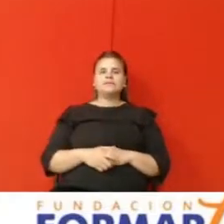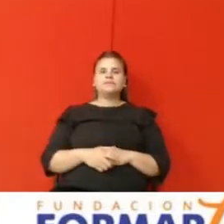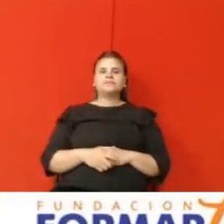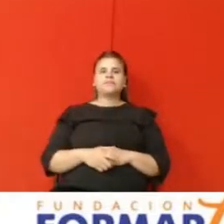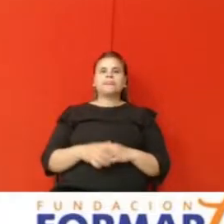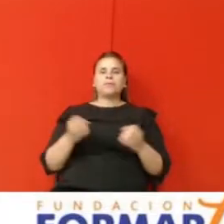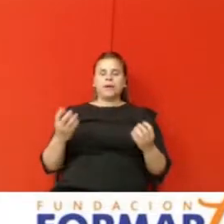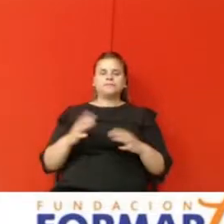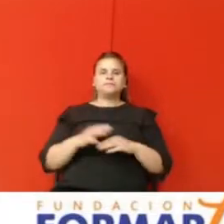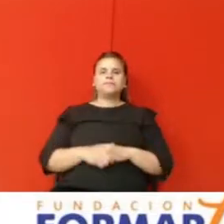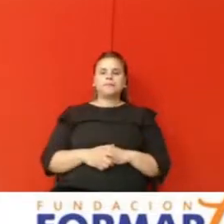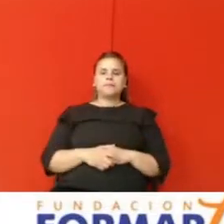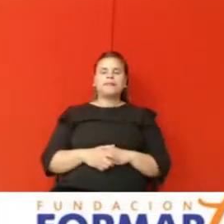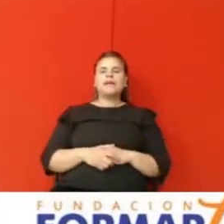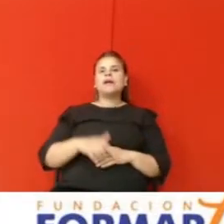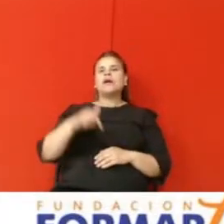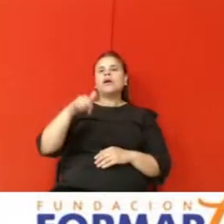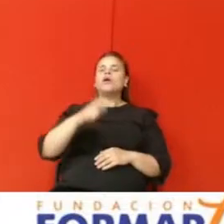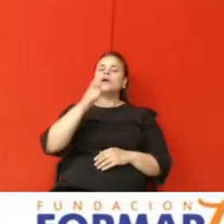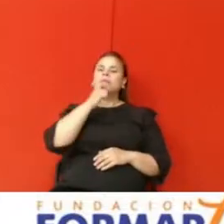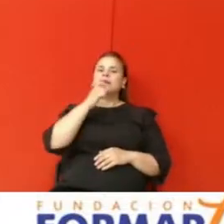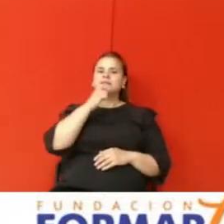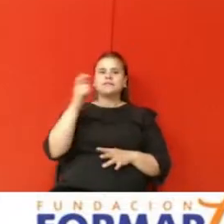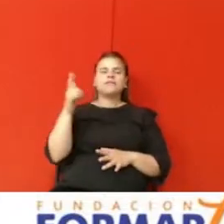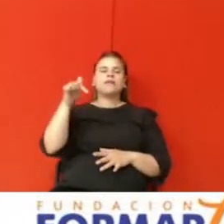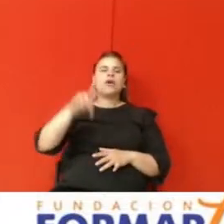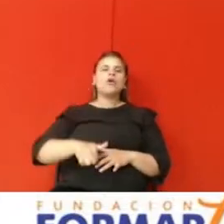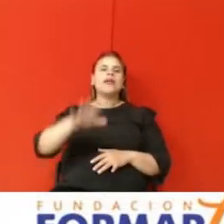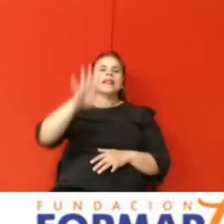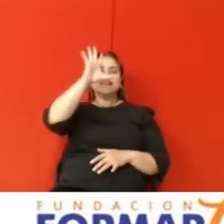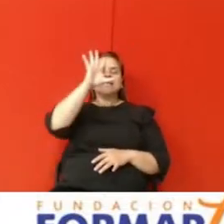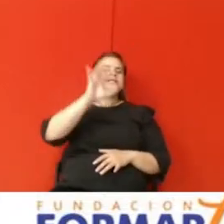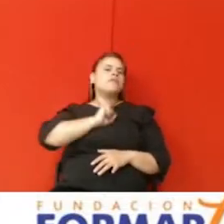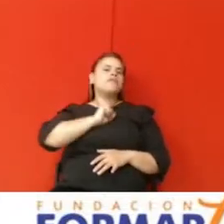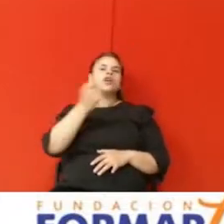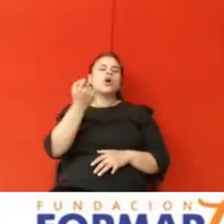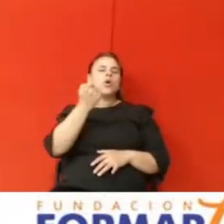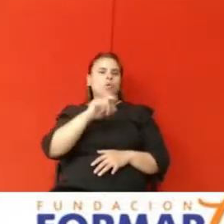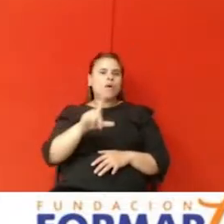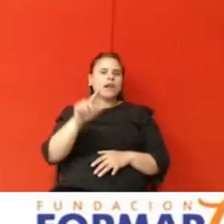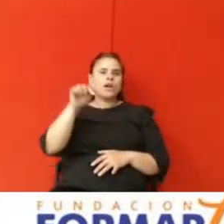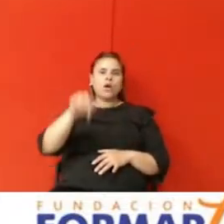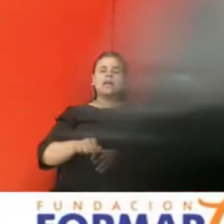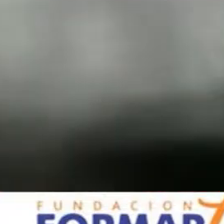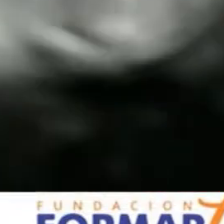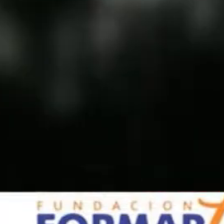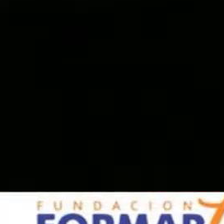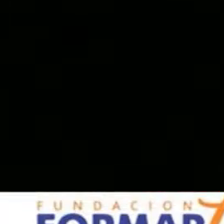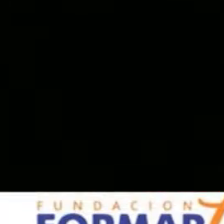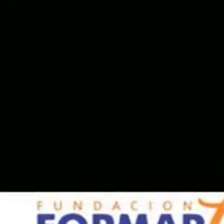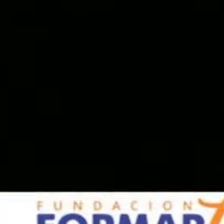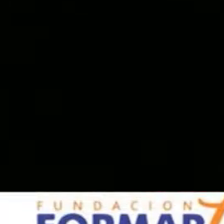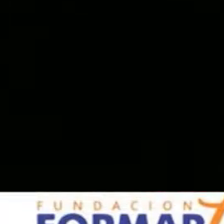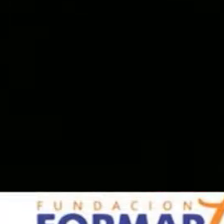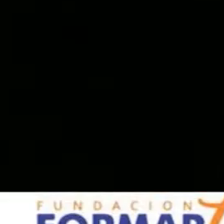Bueno, ¿cuáles son los retos y los desafíos? Bueno, la nueva visión de las personas mayores, la nueva visión de los roles